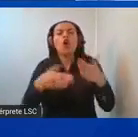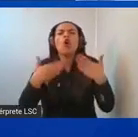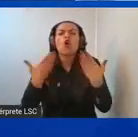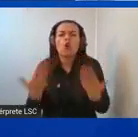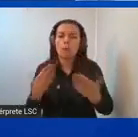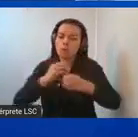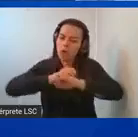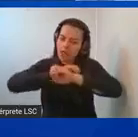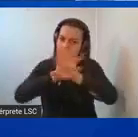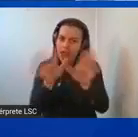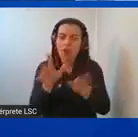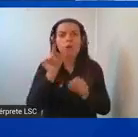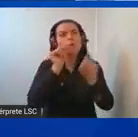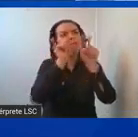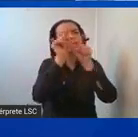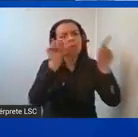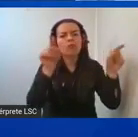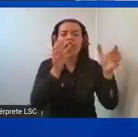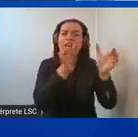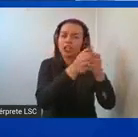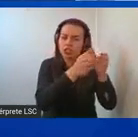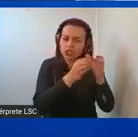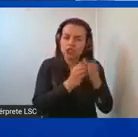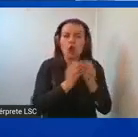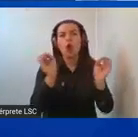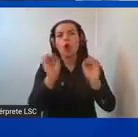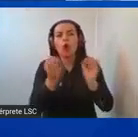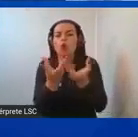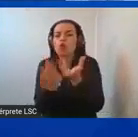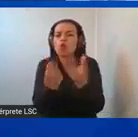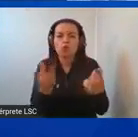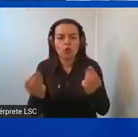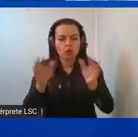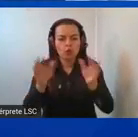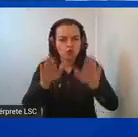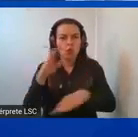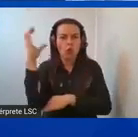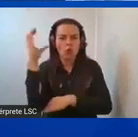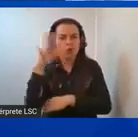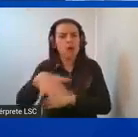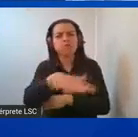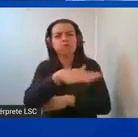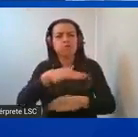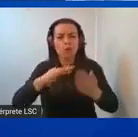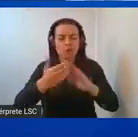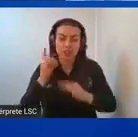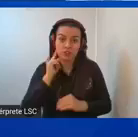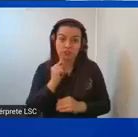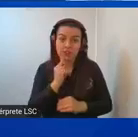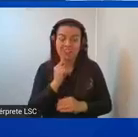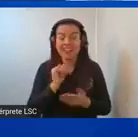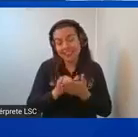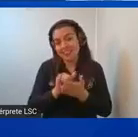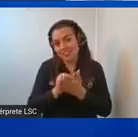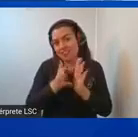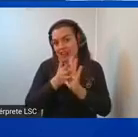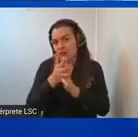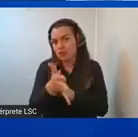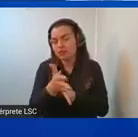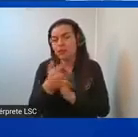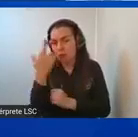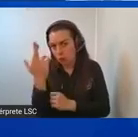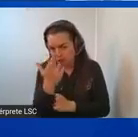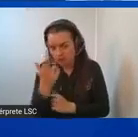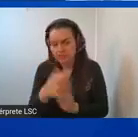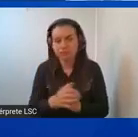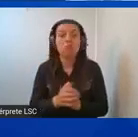las asociaciones y los grupos que hayan en nuestro país. Y vuelvo y repito, pueden ser invitados